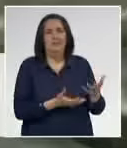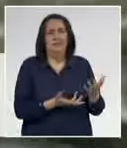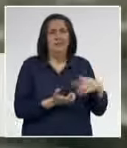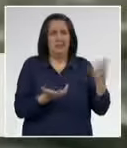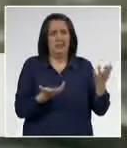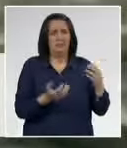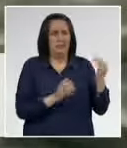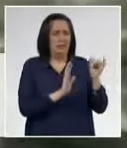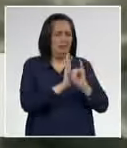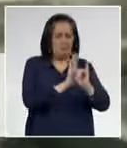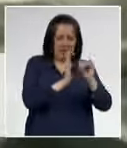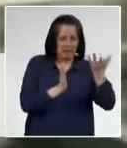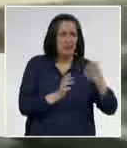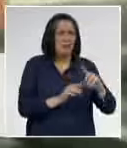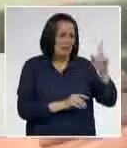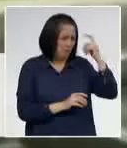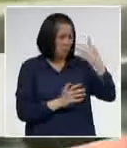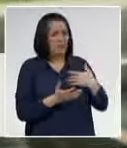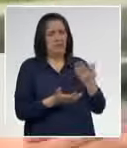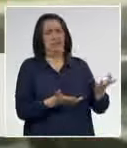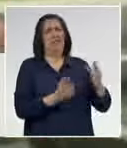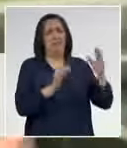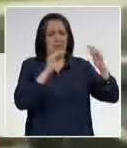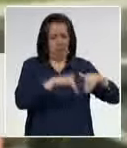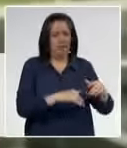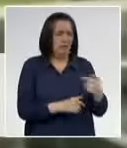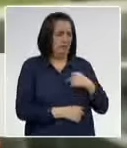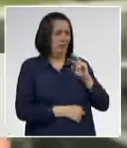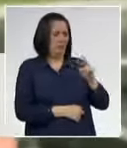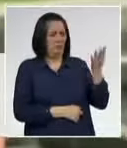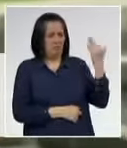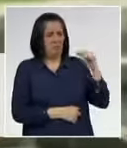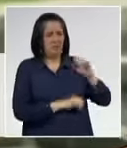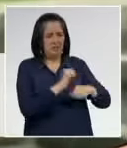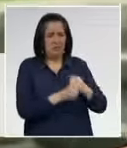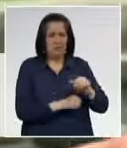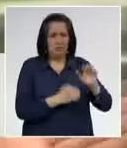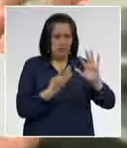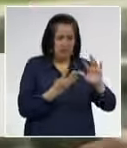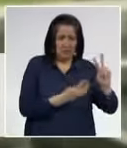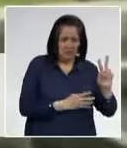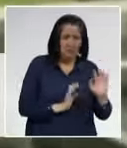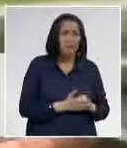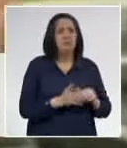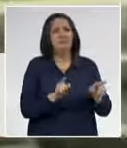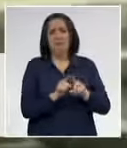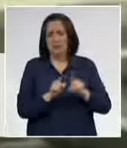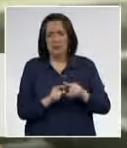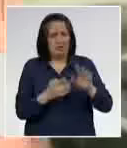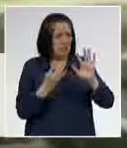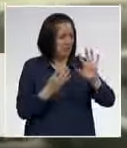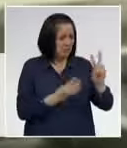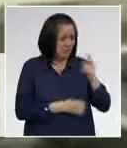destruir imágenes políticas. Esto lo veo muy claramente en este ambiente, lo he visto en el año 92, y igual que en el 92 he